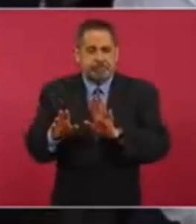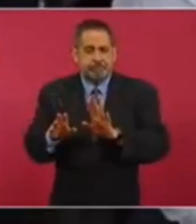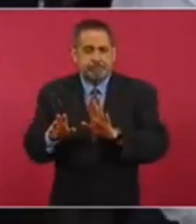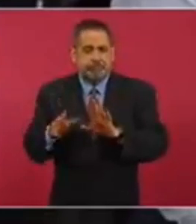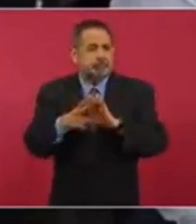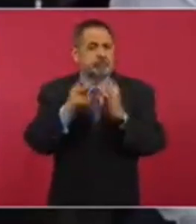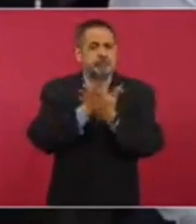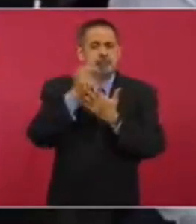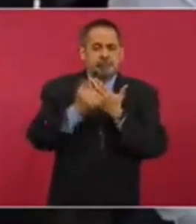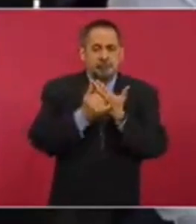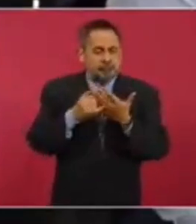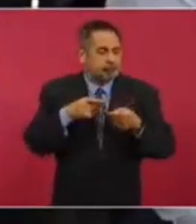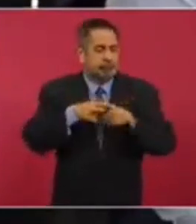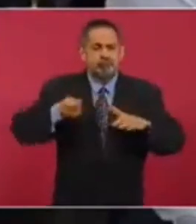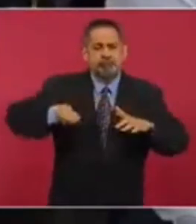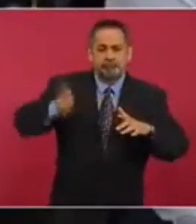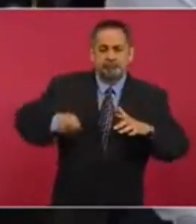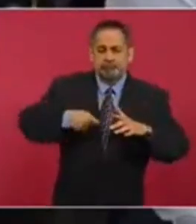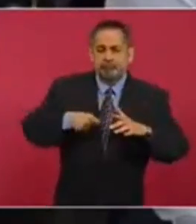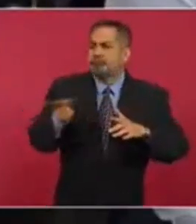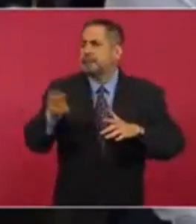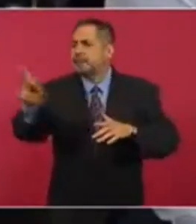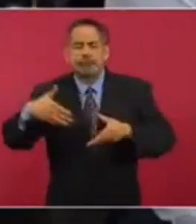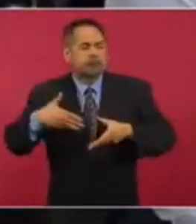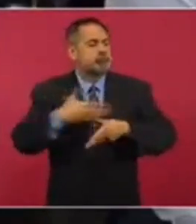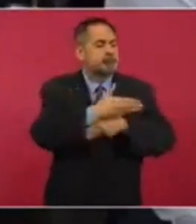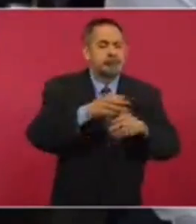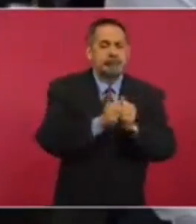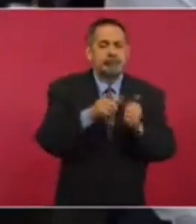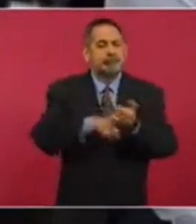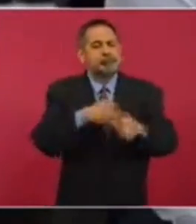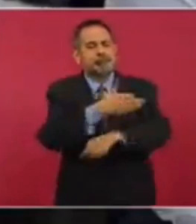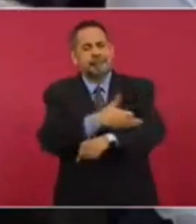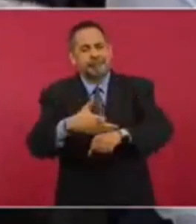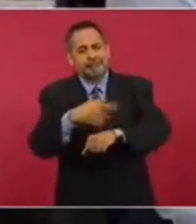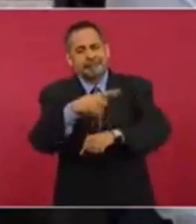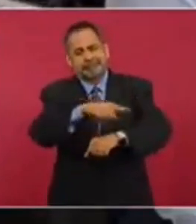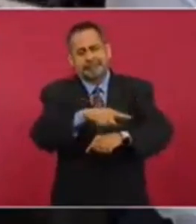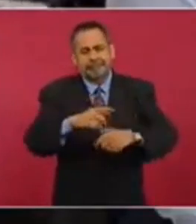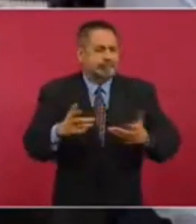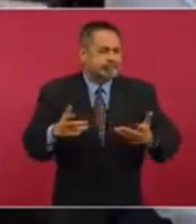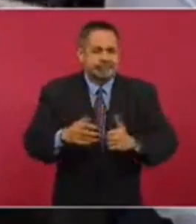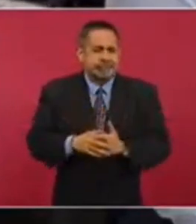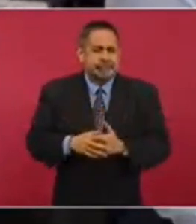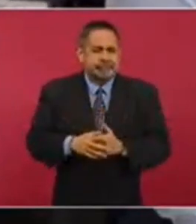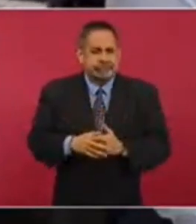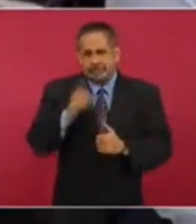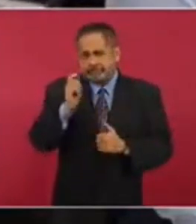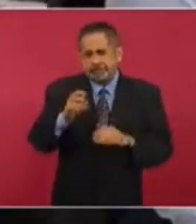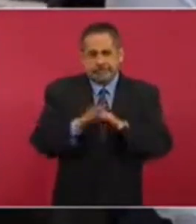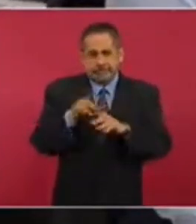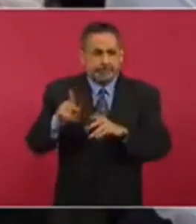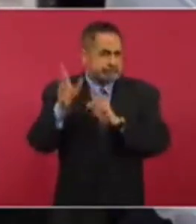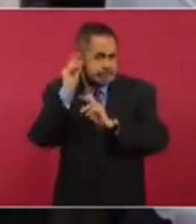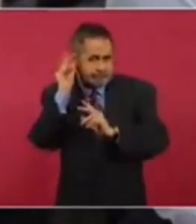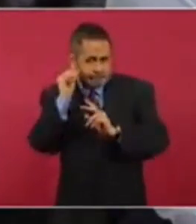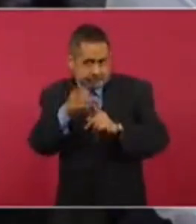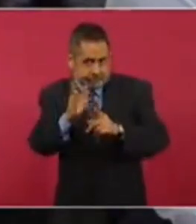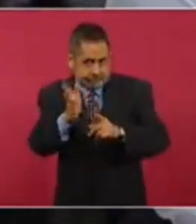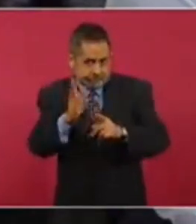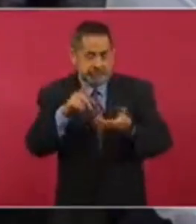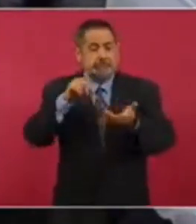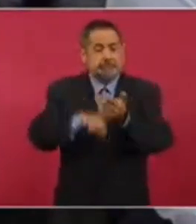un proyecto de resolución de la Corte sobre el caso de un familiar, preguntarle si los escuchó. También en